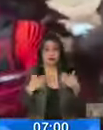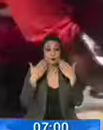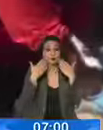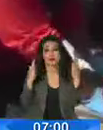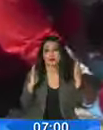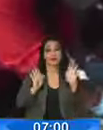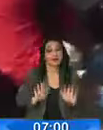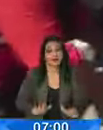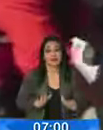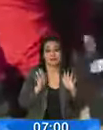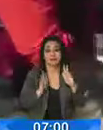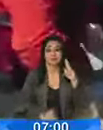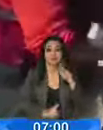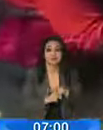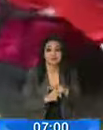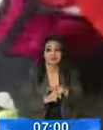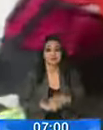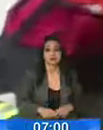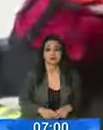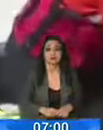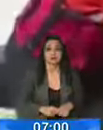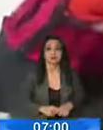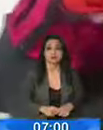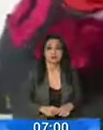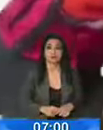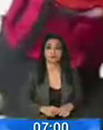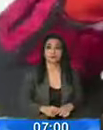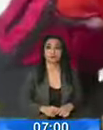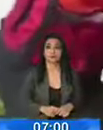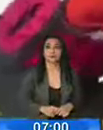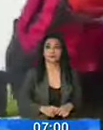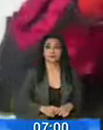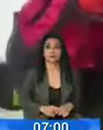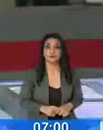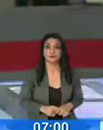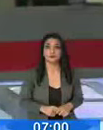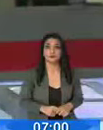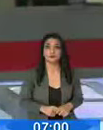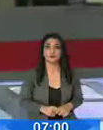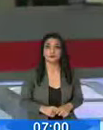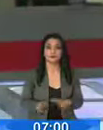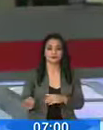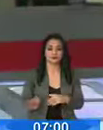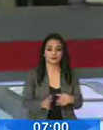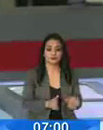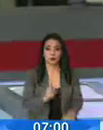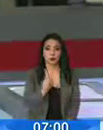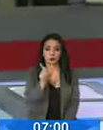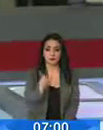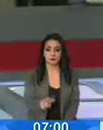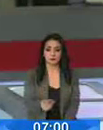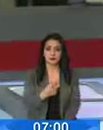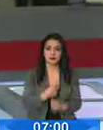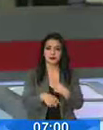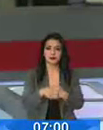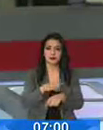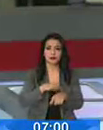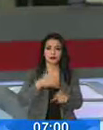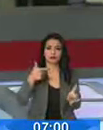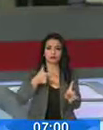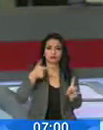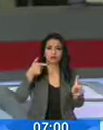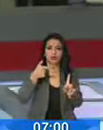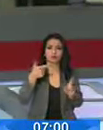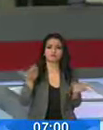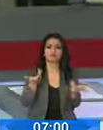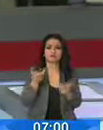en cuestión de minutos. En Quito informó Iván Casamen. Una persona resultó herida por arma de fuego, esto en el barrio de Los Chillos, al